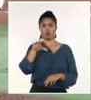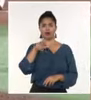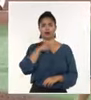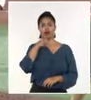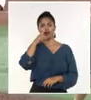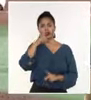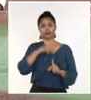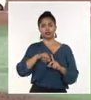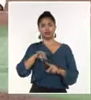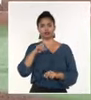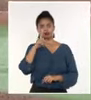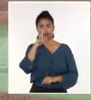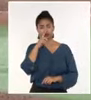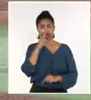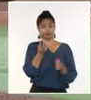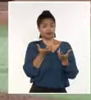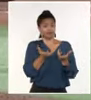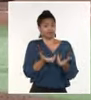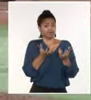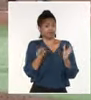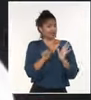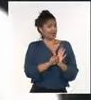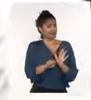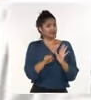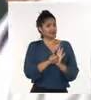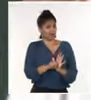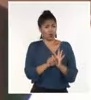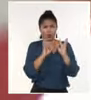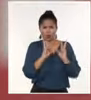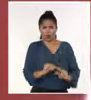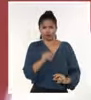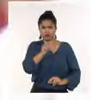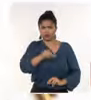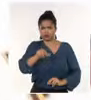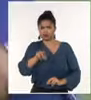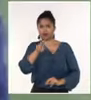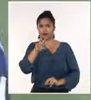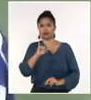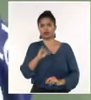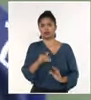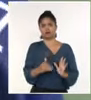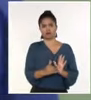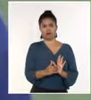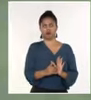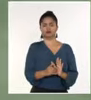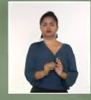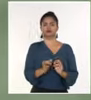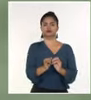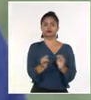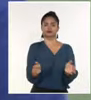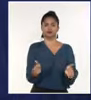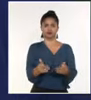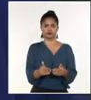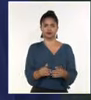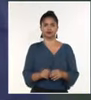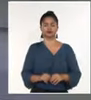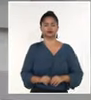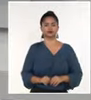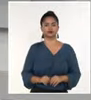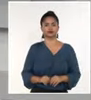una concurrencia de casi 26.000 personas. En Barek Miguel El Valdés, Canal Cubano de